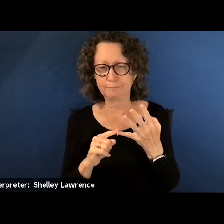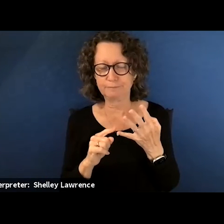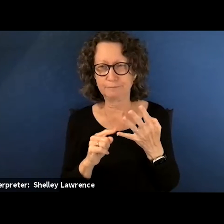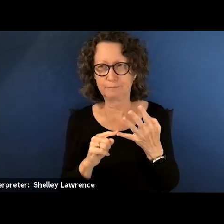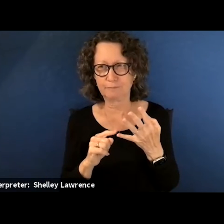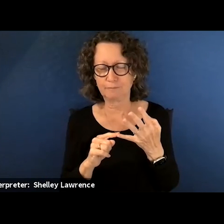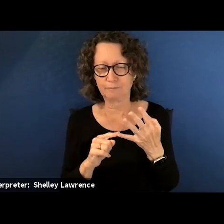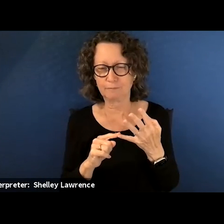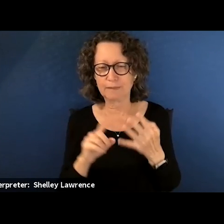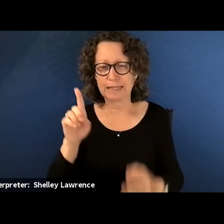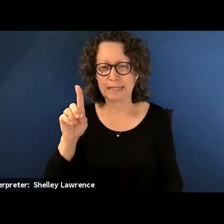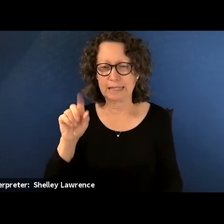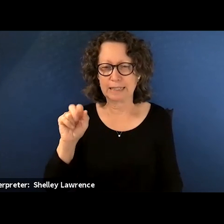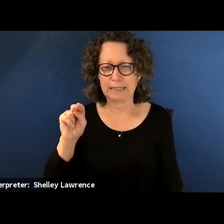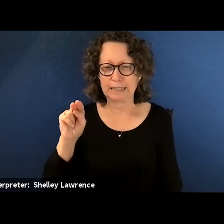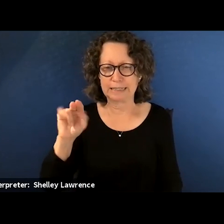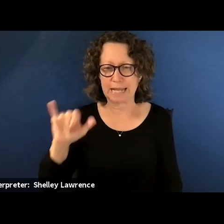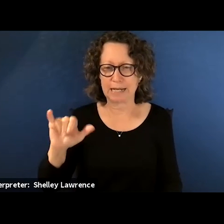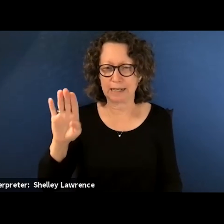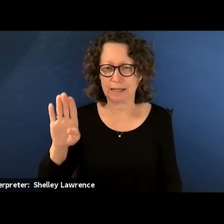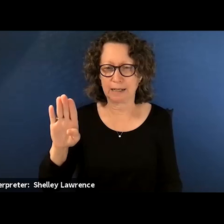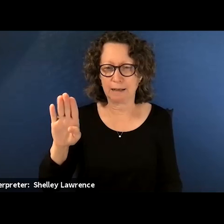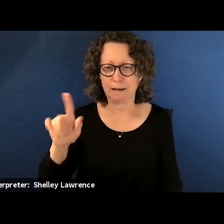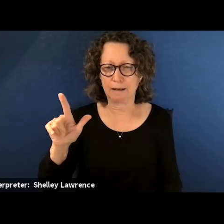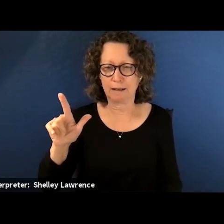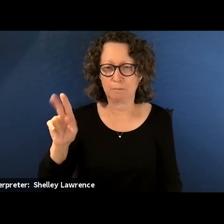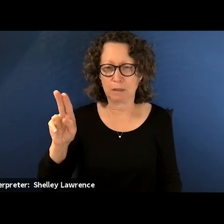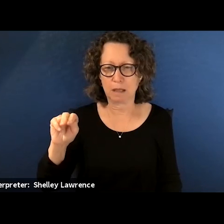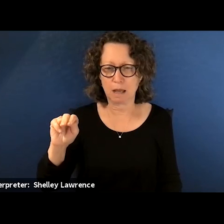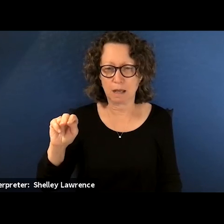Nuestro siguiente orador es Danny Blanc.